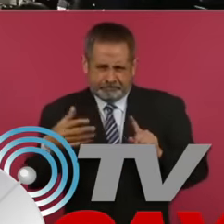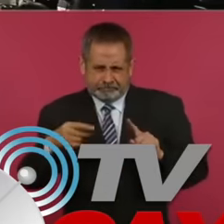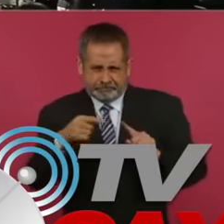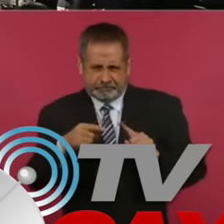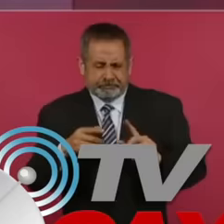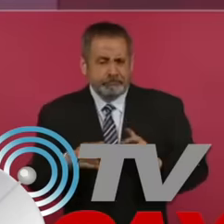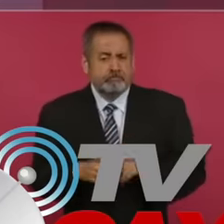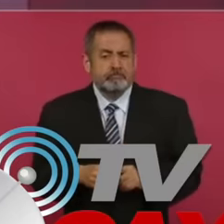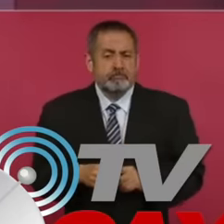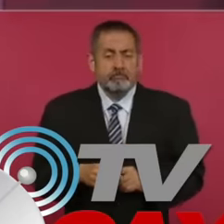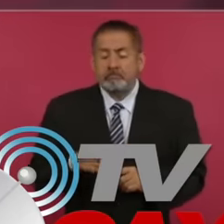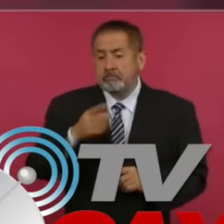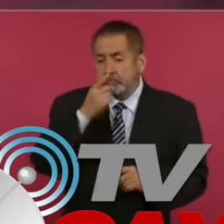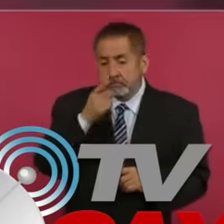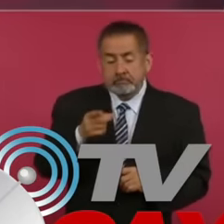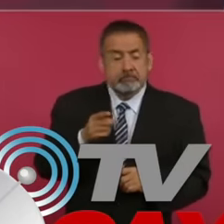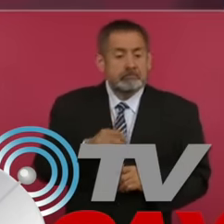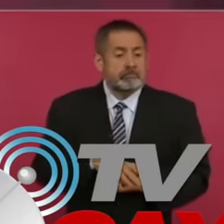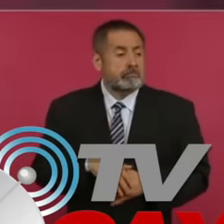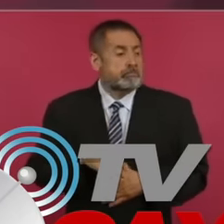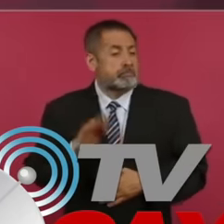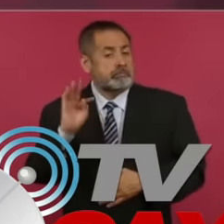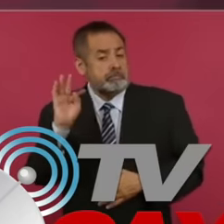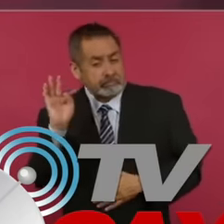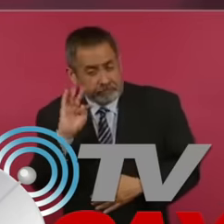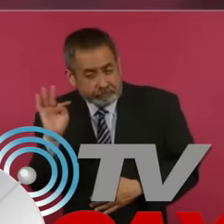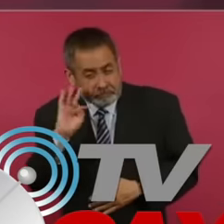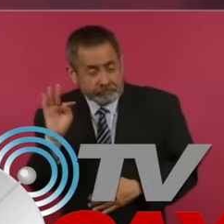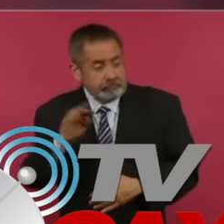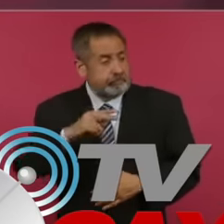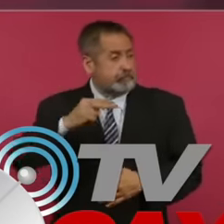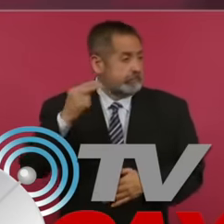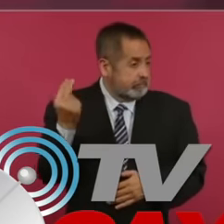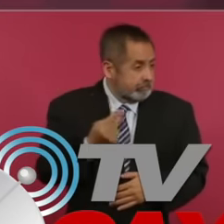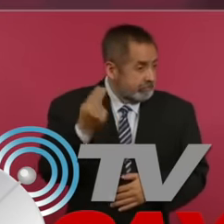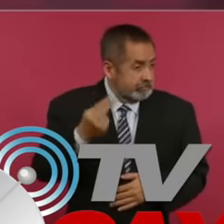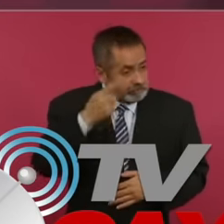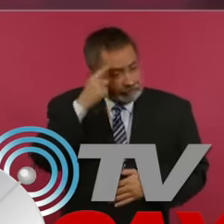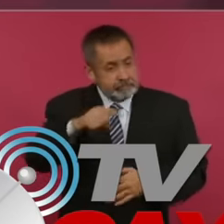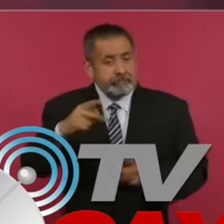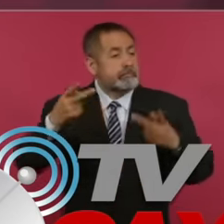si se necesitan trenes de pasajeros,